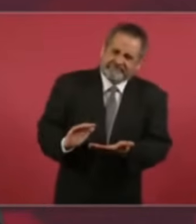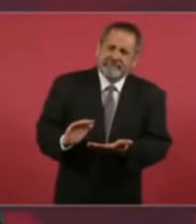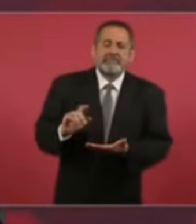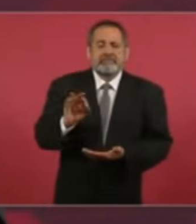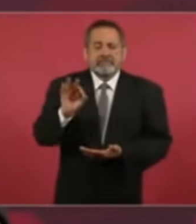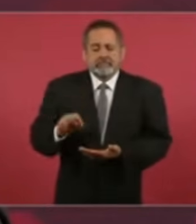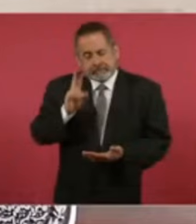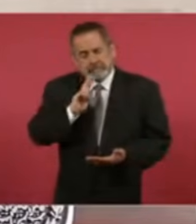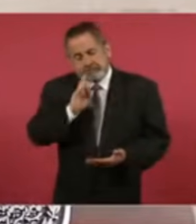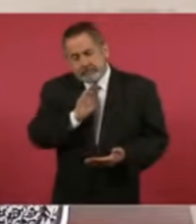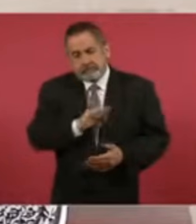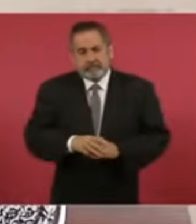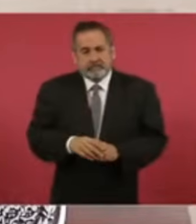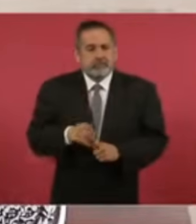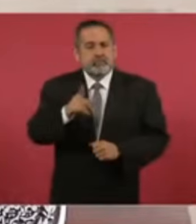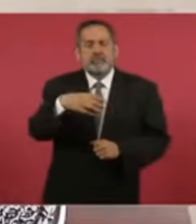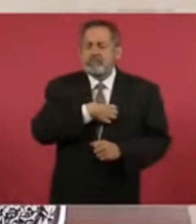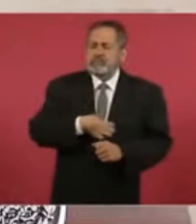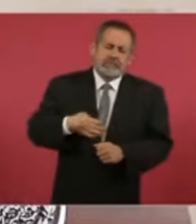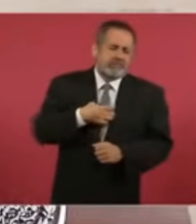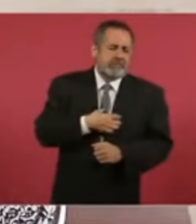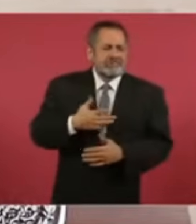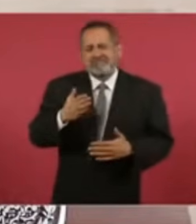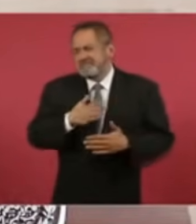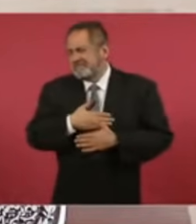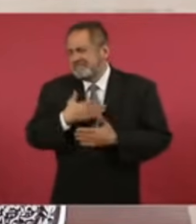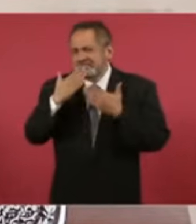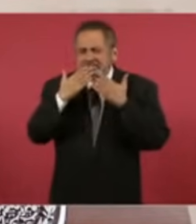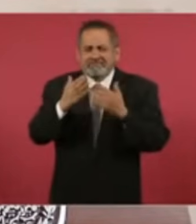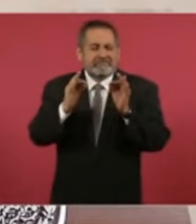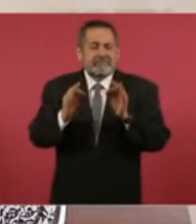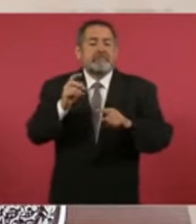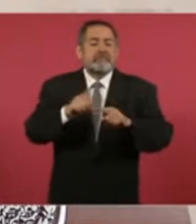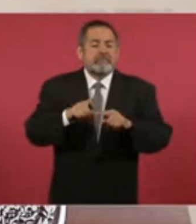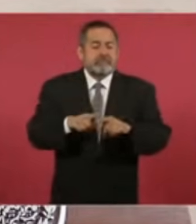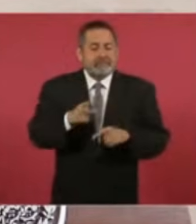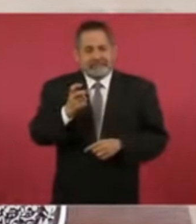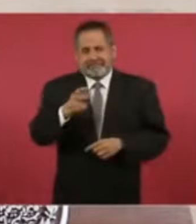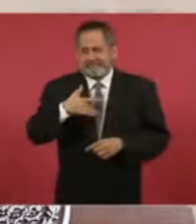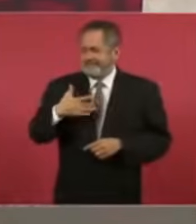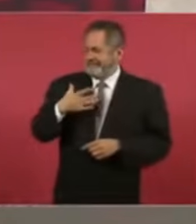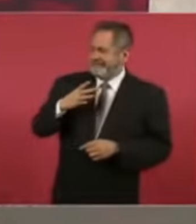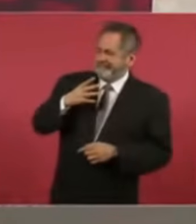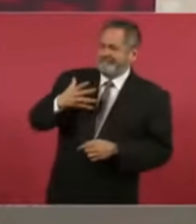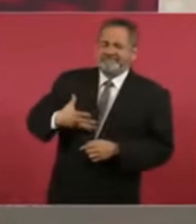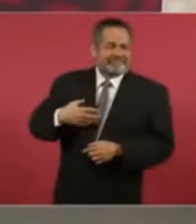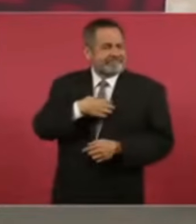Lo que más satisfacción me produce, que ahí sí ando